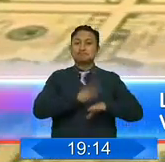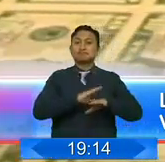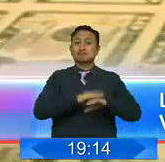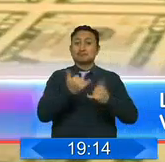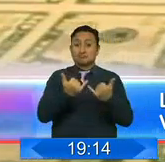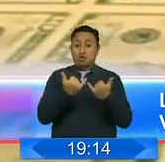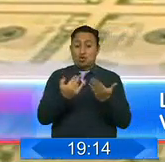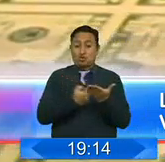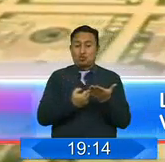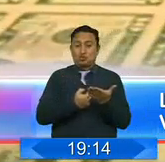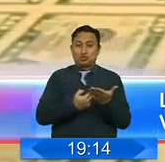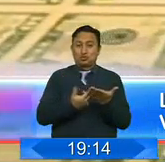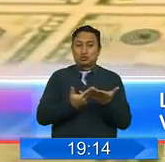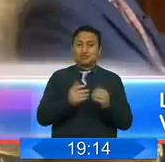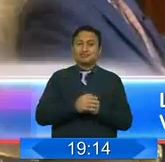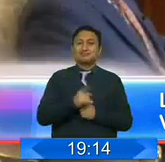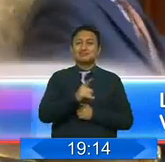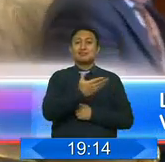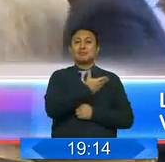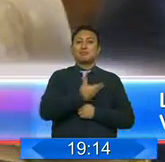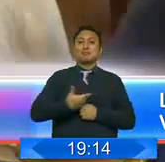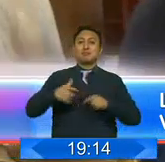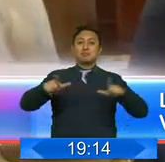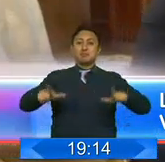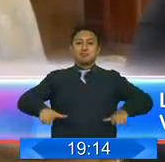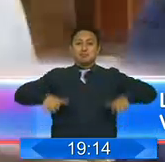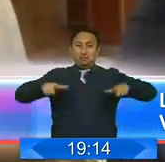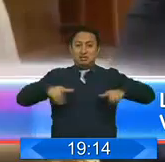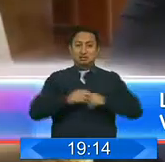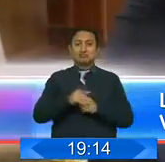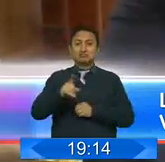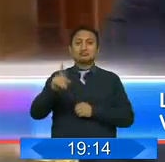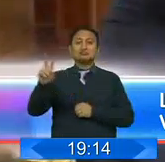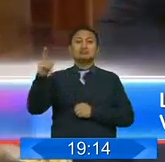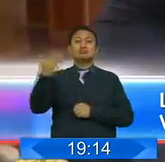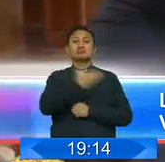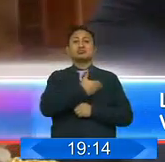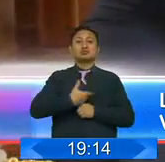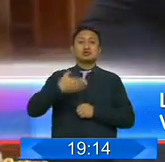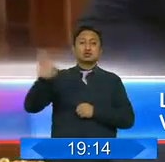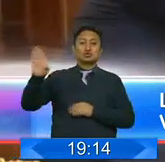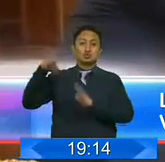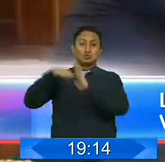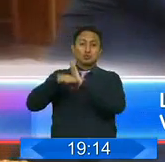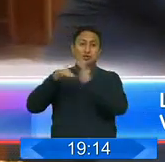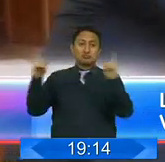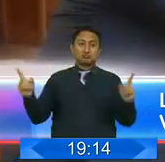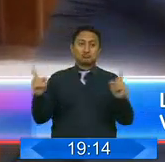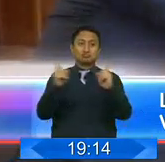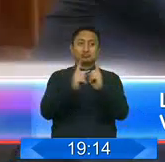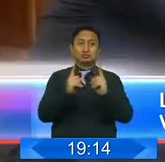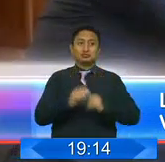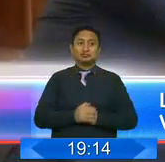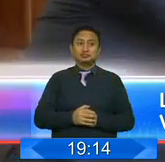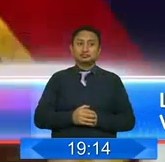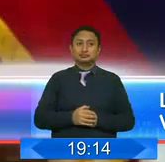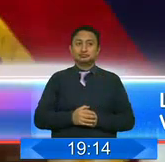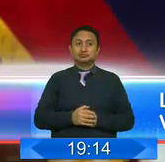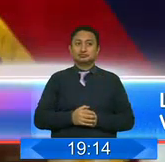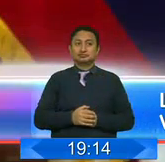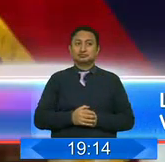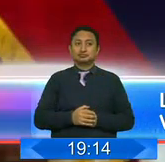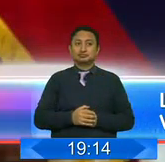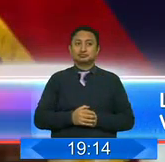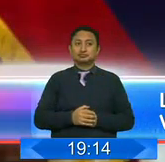una reunión la mañana de este miércoles entre el presidente Lenín Moreno y el vicepresidente de dicho organismo, Axel Van Trossenburg.